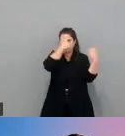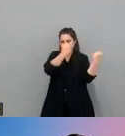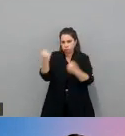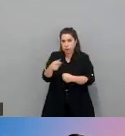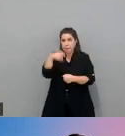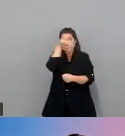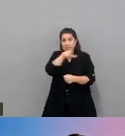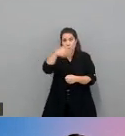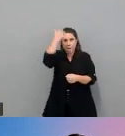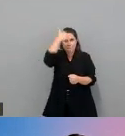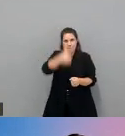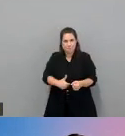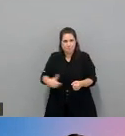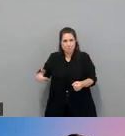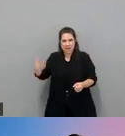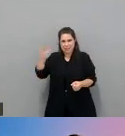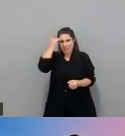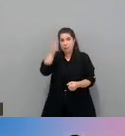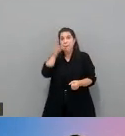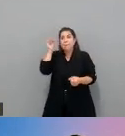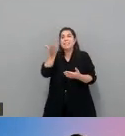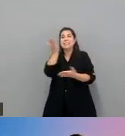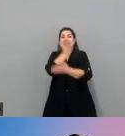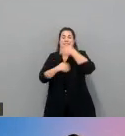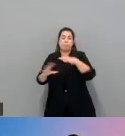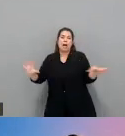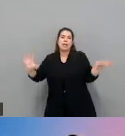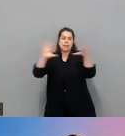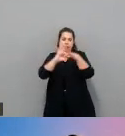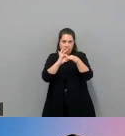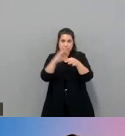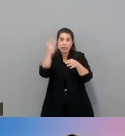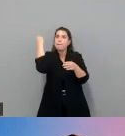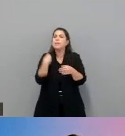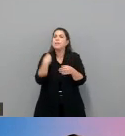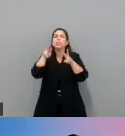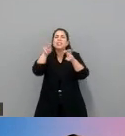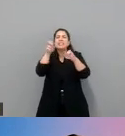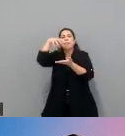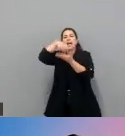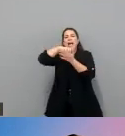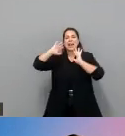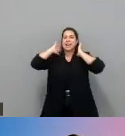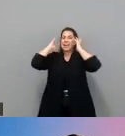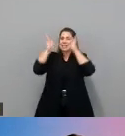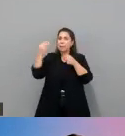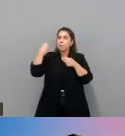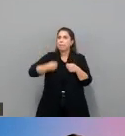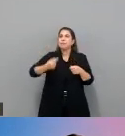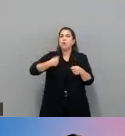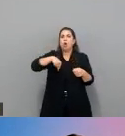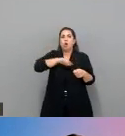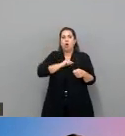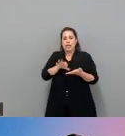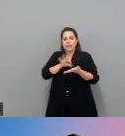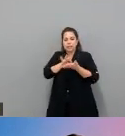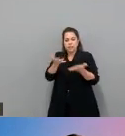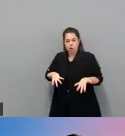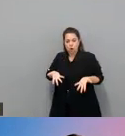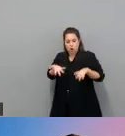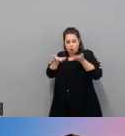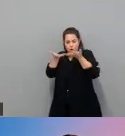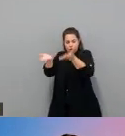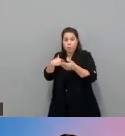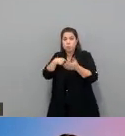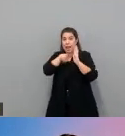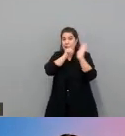parálisis cerebral y discapacidades afines. Igual que los centros residenciales, que es otro de los servicios que nos pueden dar a través de la ley de